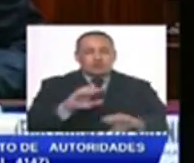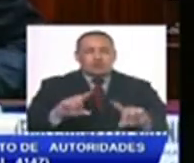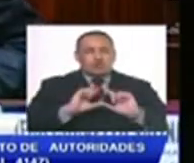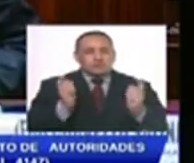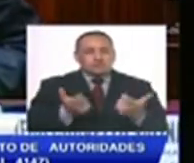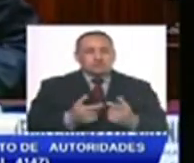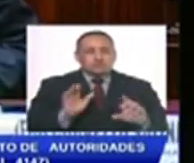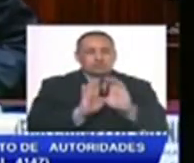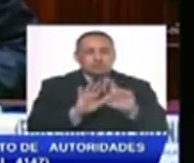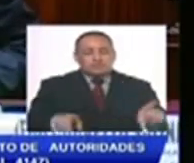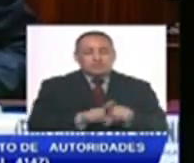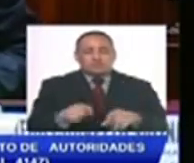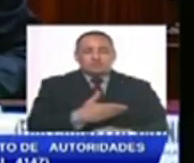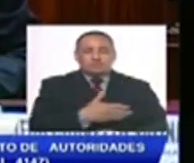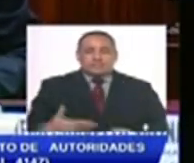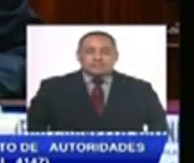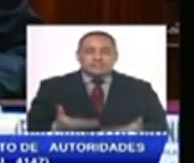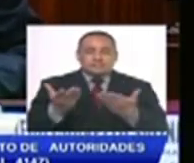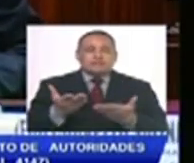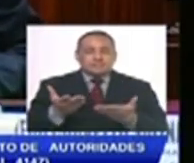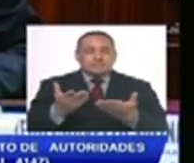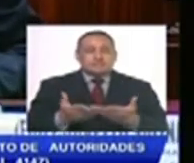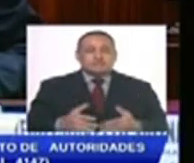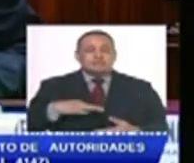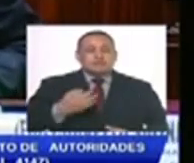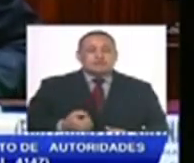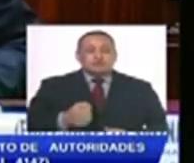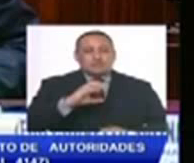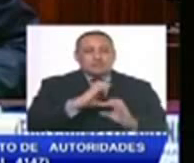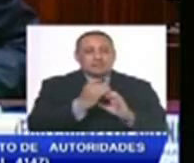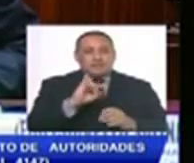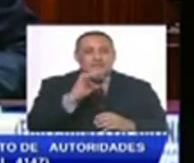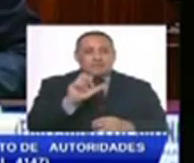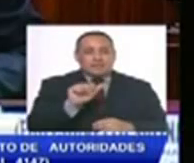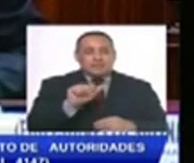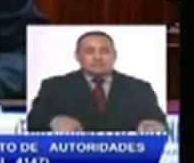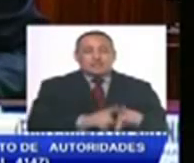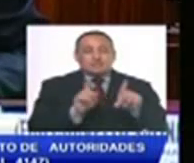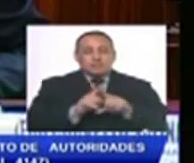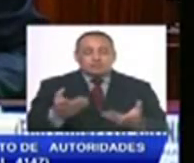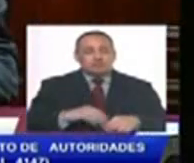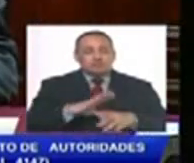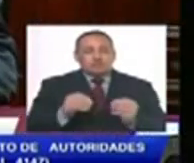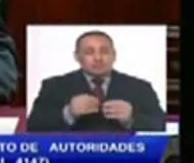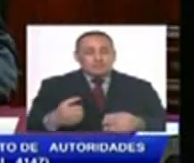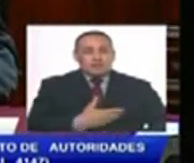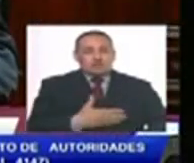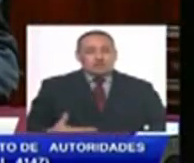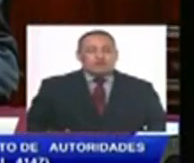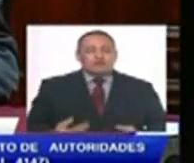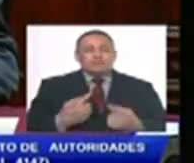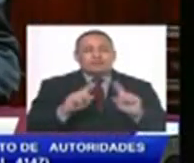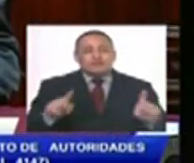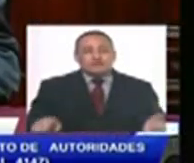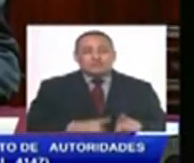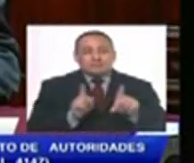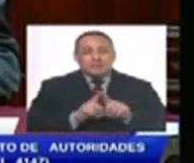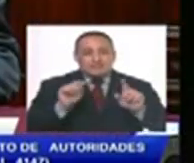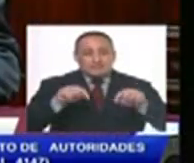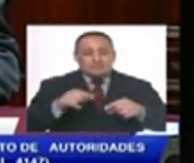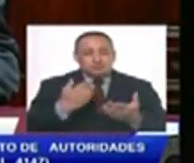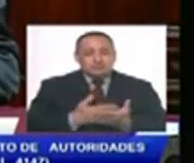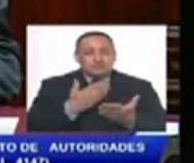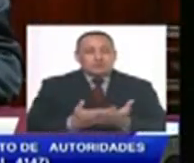contado, ya había hecho su presentación el ministro Tello, también los representantes de los organismos electorales,